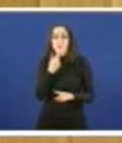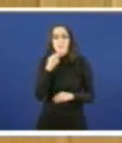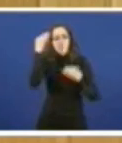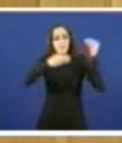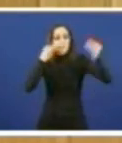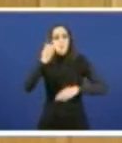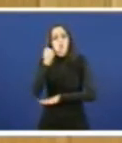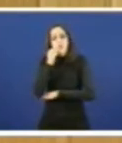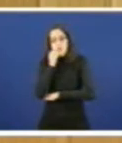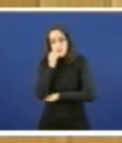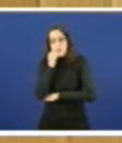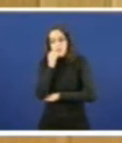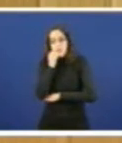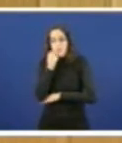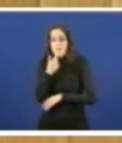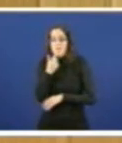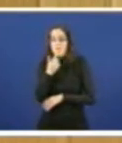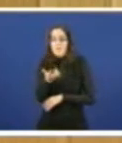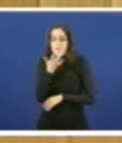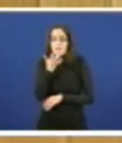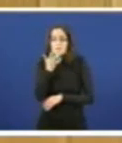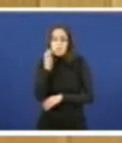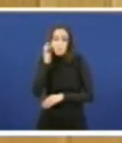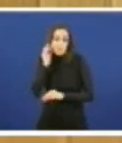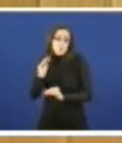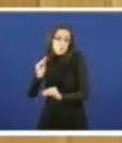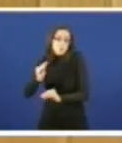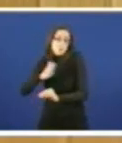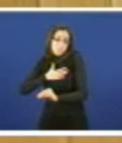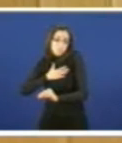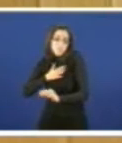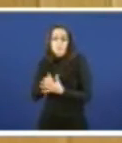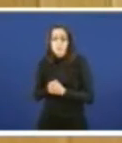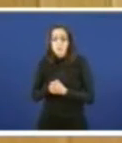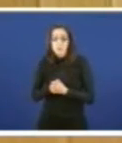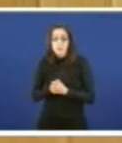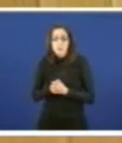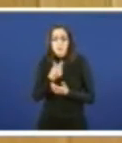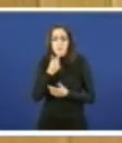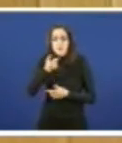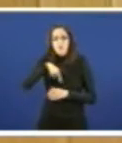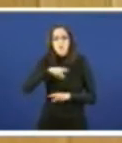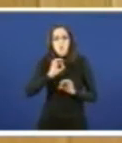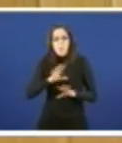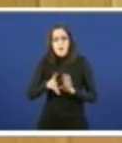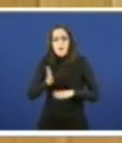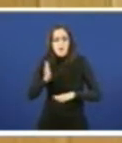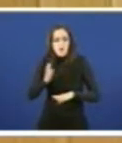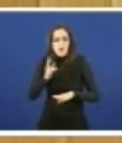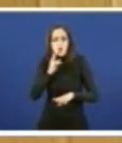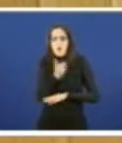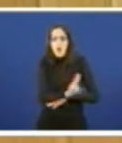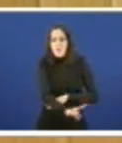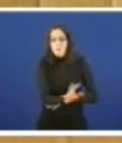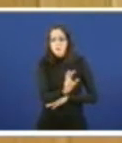pongo o exemplo de Estranxeira na súa patria, poema que seguro que todas e todas coñecen, estamos invisibilizando a todas as